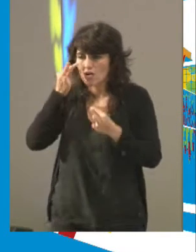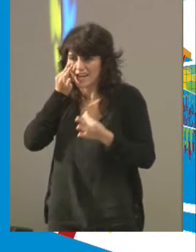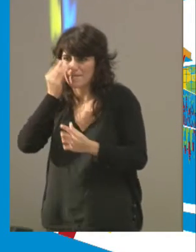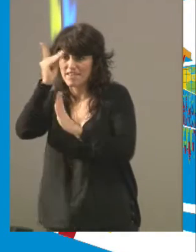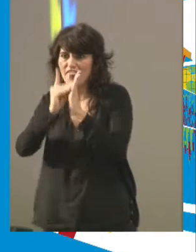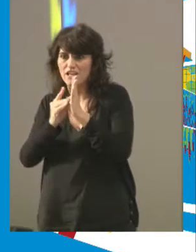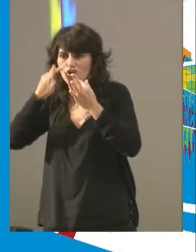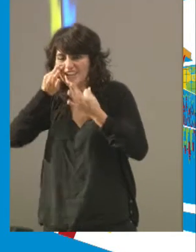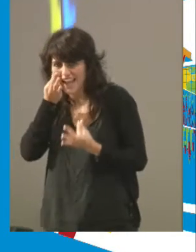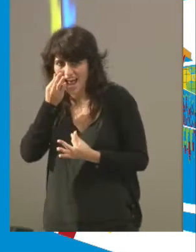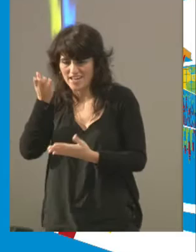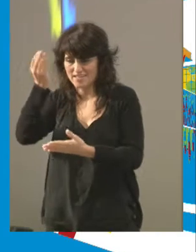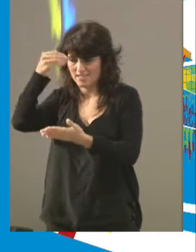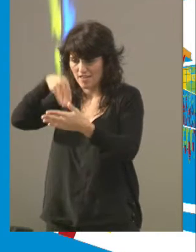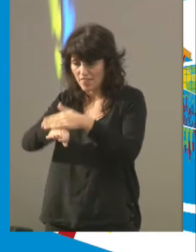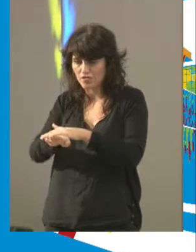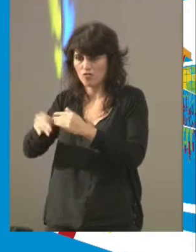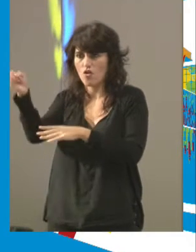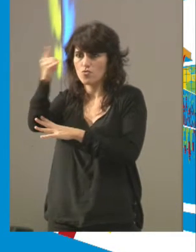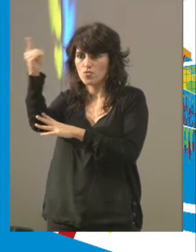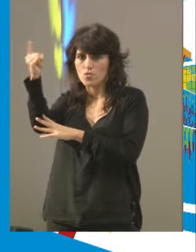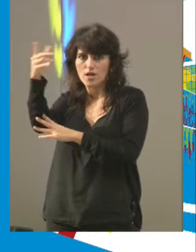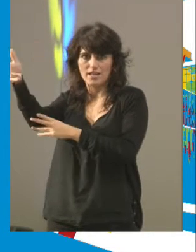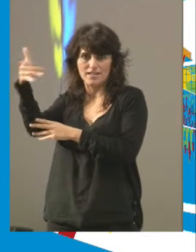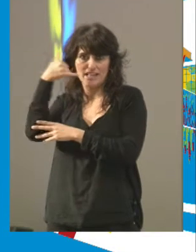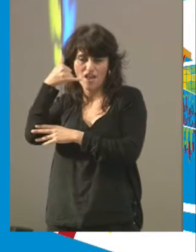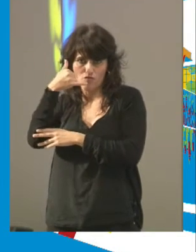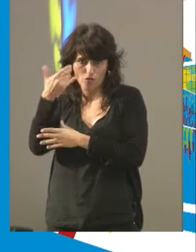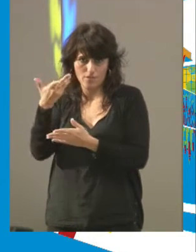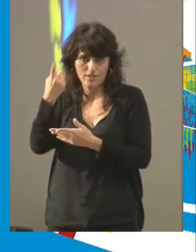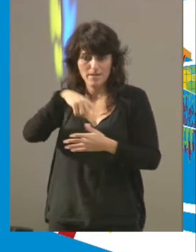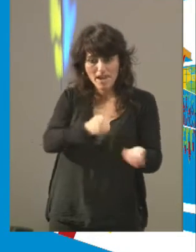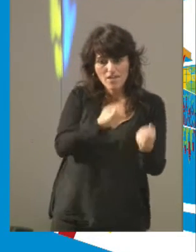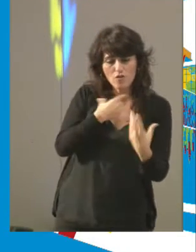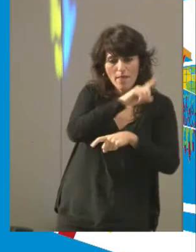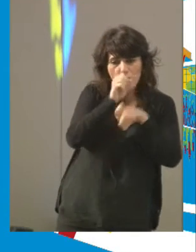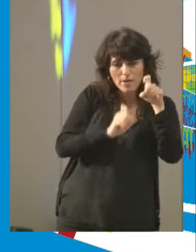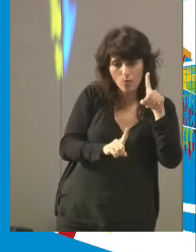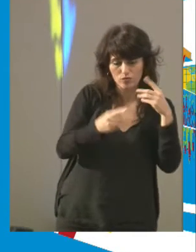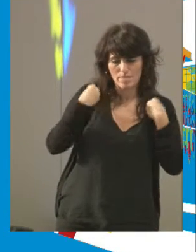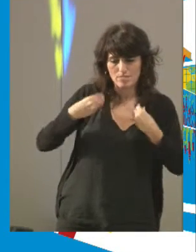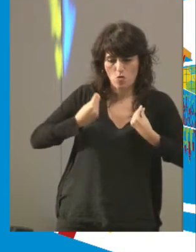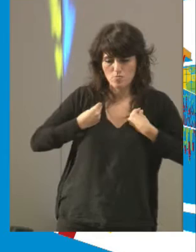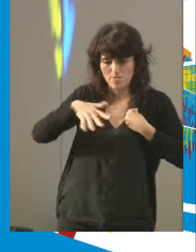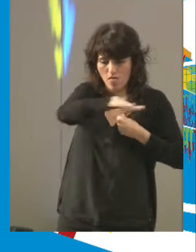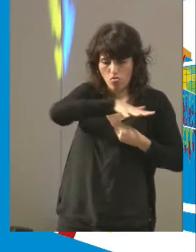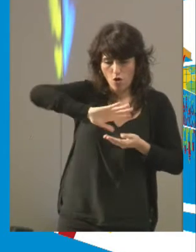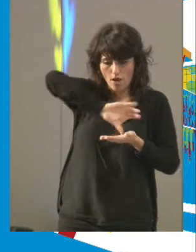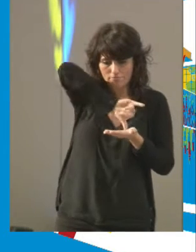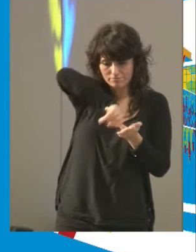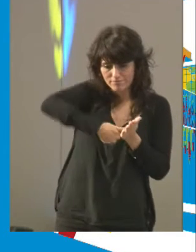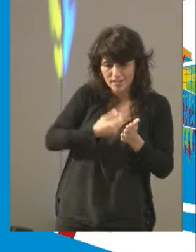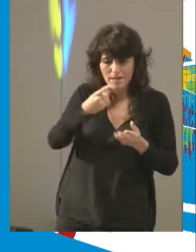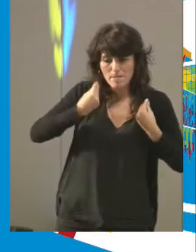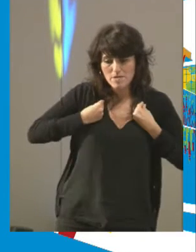reales registrados en una red de telefonía. Pasábamos a tener también información, no de lo que podíamos preguntar, que son los que viven en nuestro área, sino tanto los que